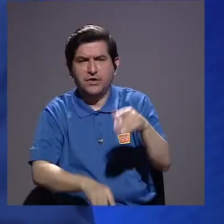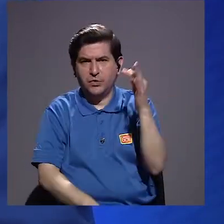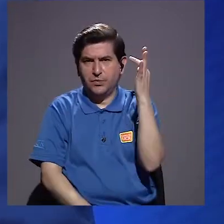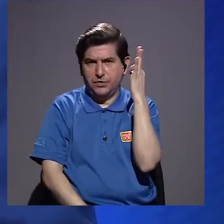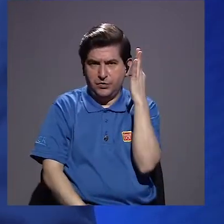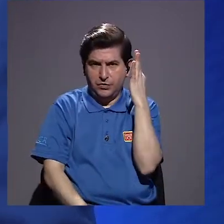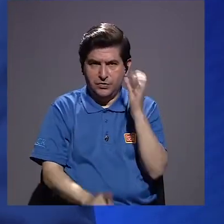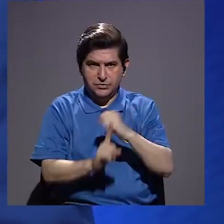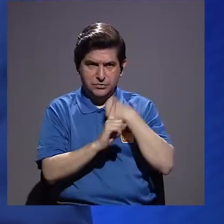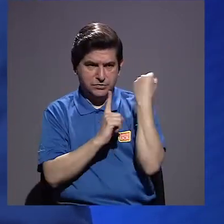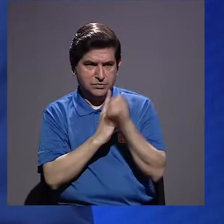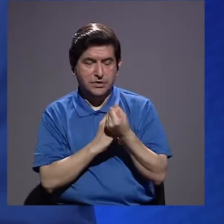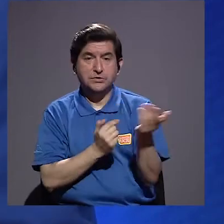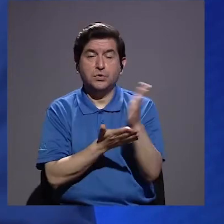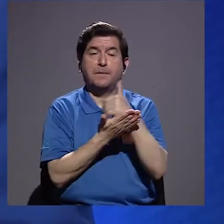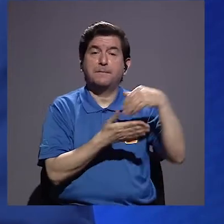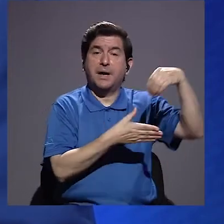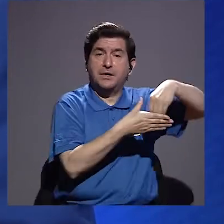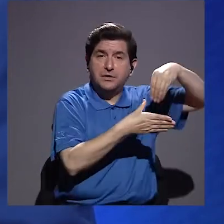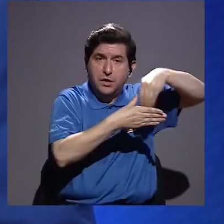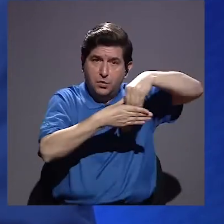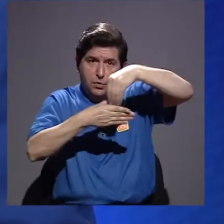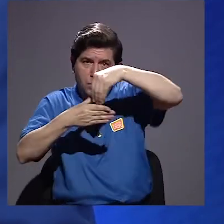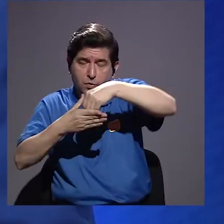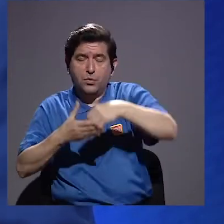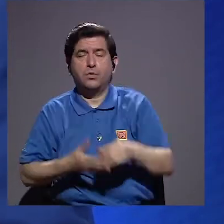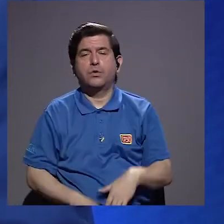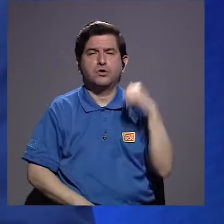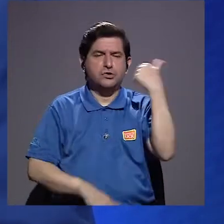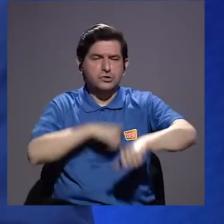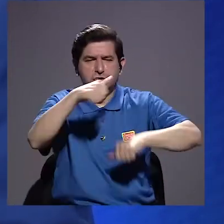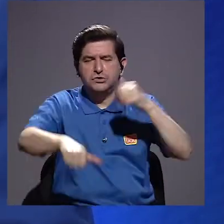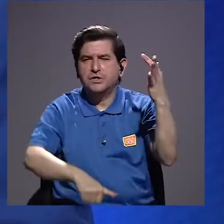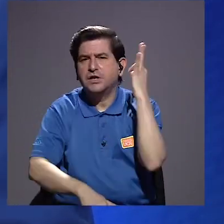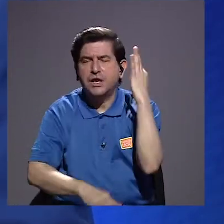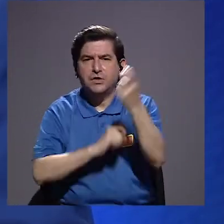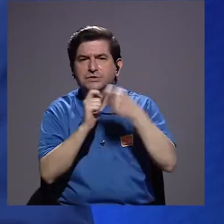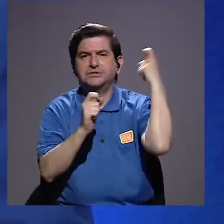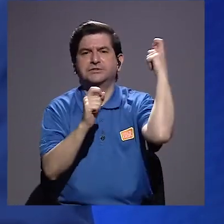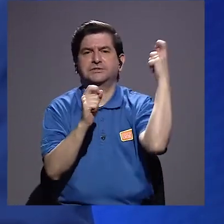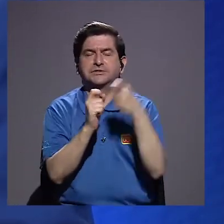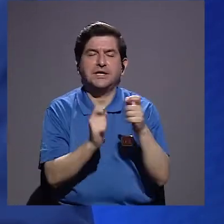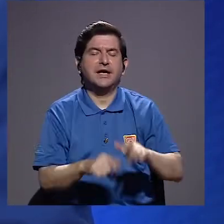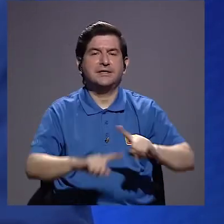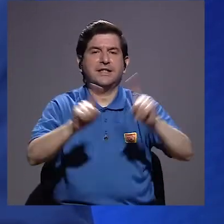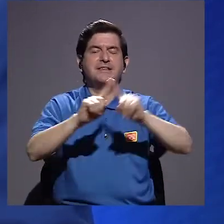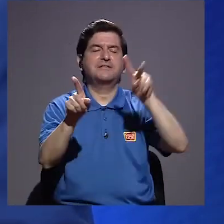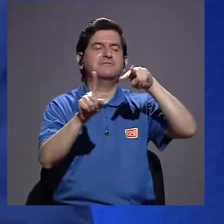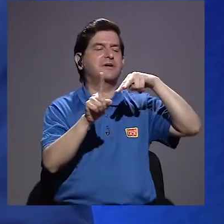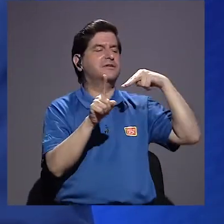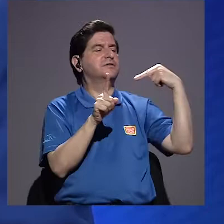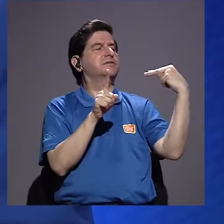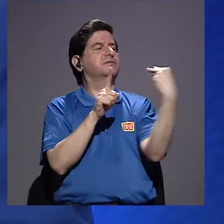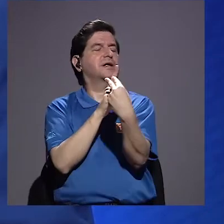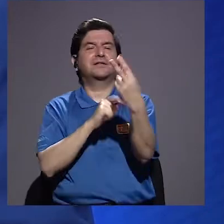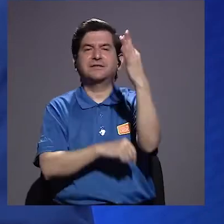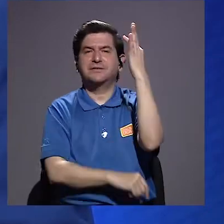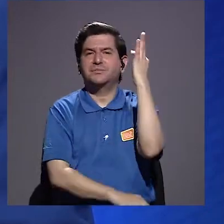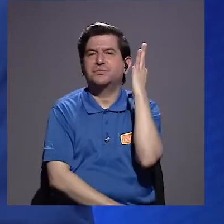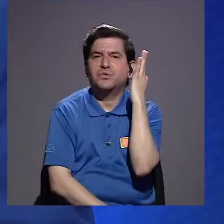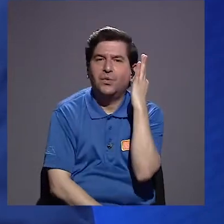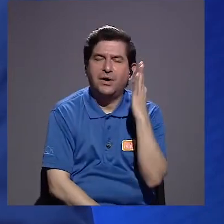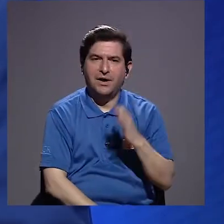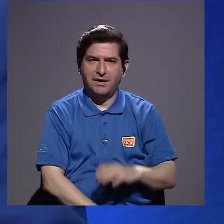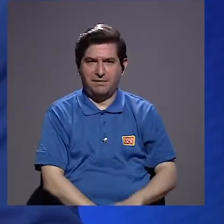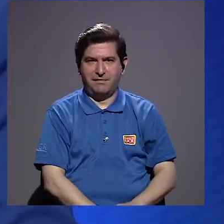las mujeres, parte de los aportes que ha dado el feminismo es precisamente otras visiones, que la